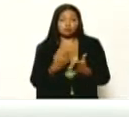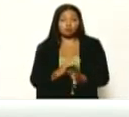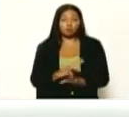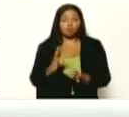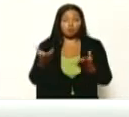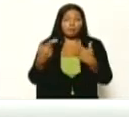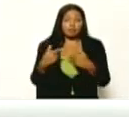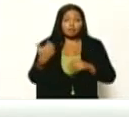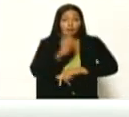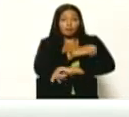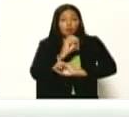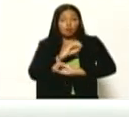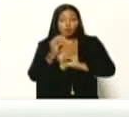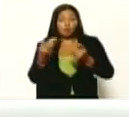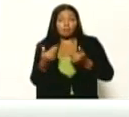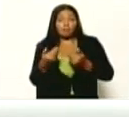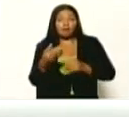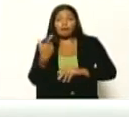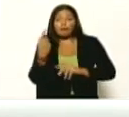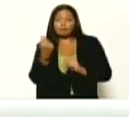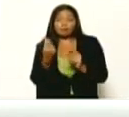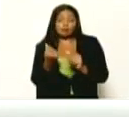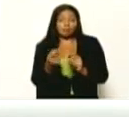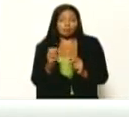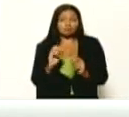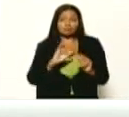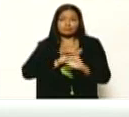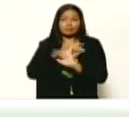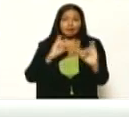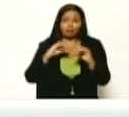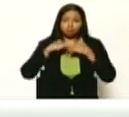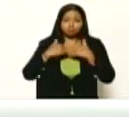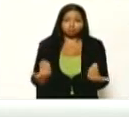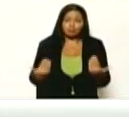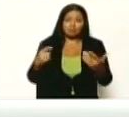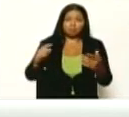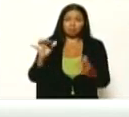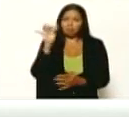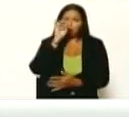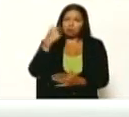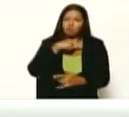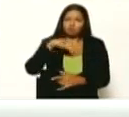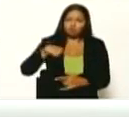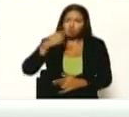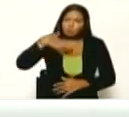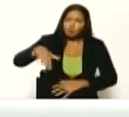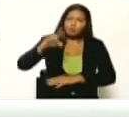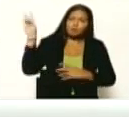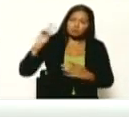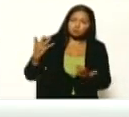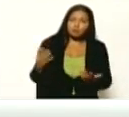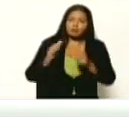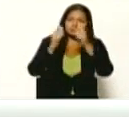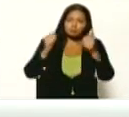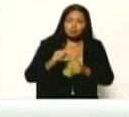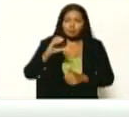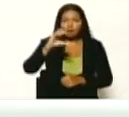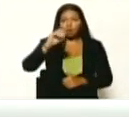las vacunas o nos devuelven el dinero. Pero ya basta de burla contra el pueblo de Venezuela del sistema